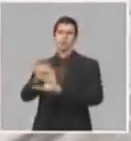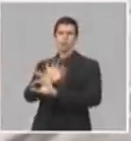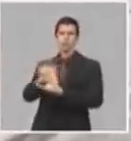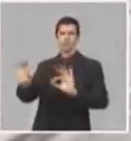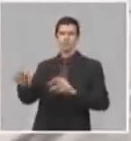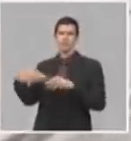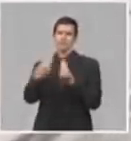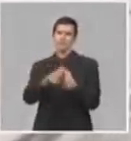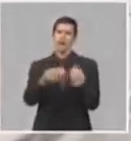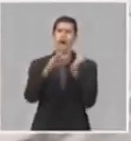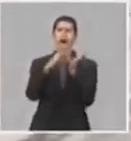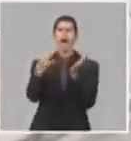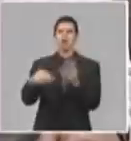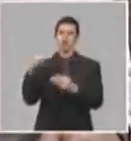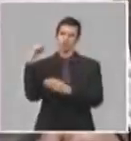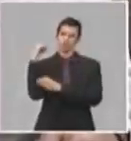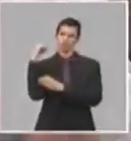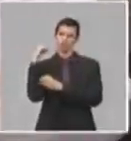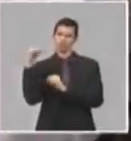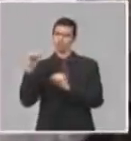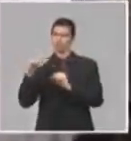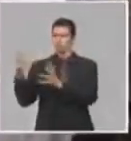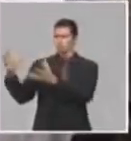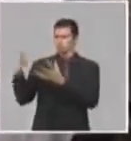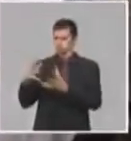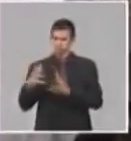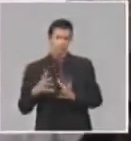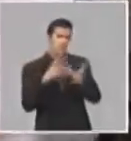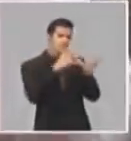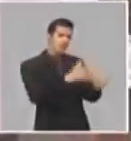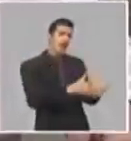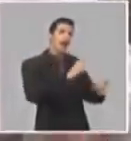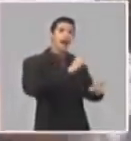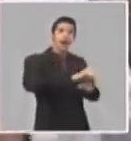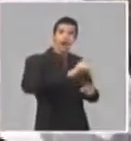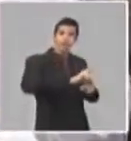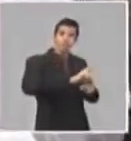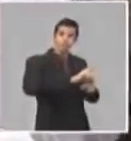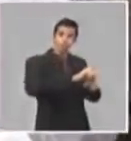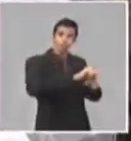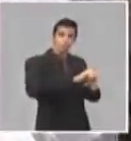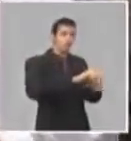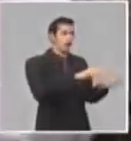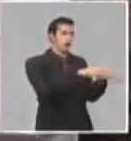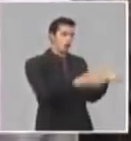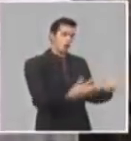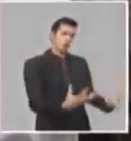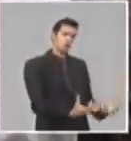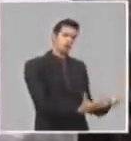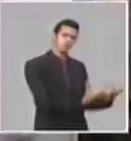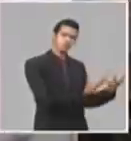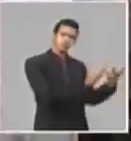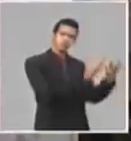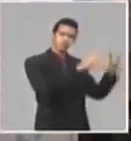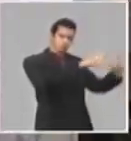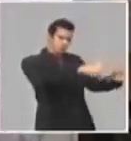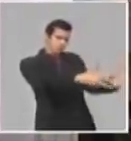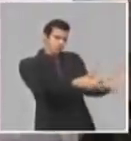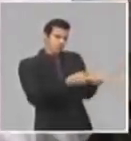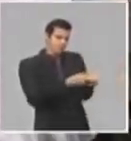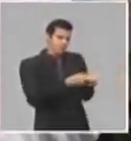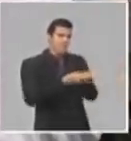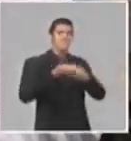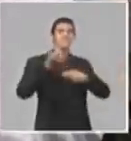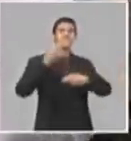no tenemos, cogemos en el arroz 2 toneladas por hectárea en vez de coger 5 o 6. Porque no aplicamos el insumo. Entonces hay que entender ese